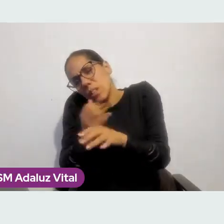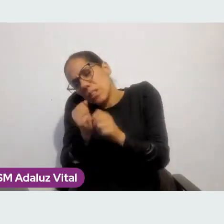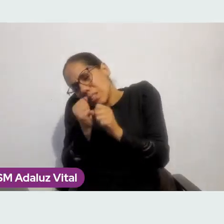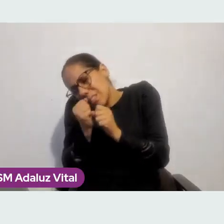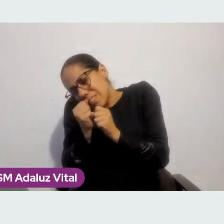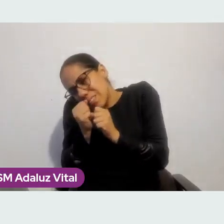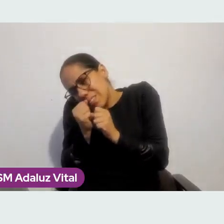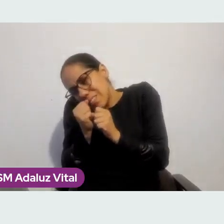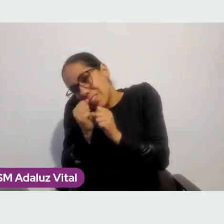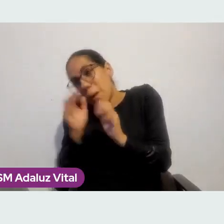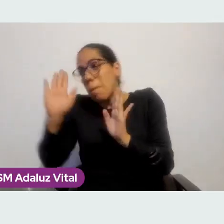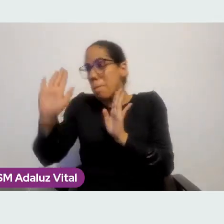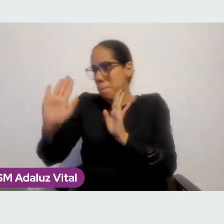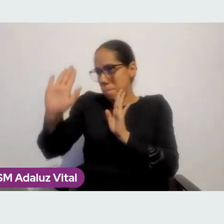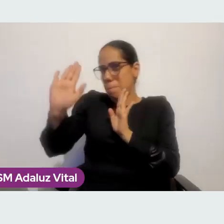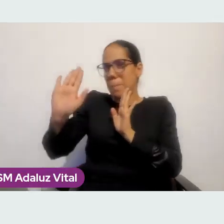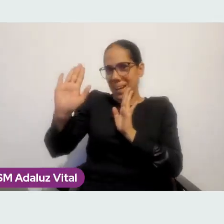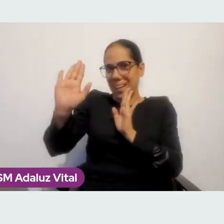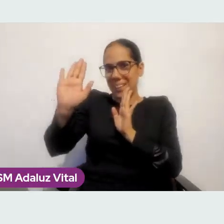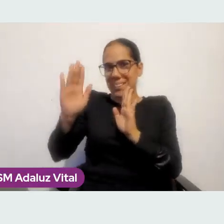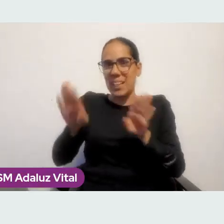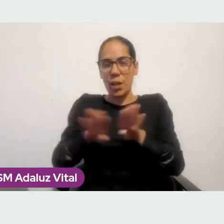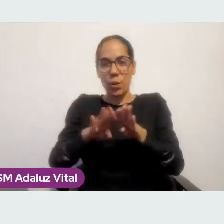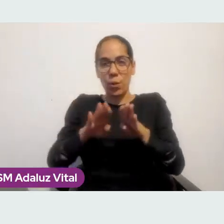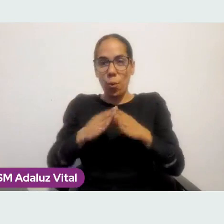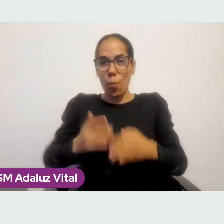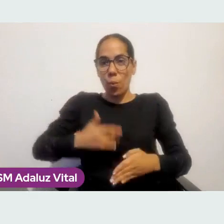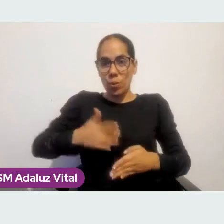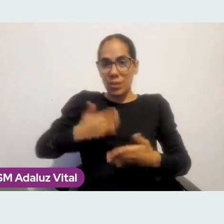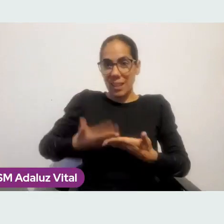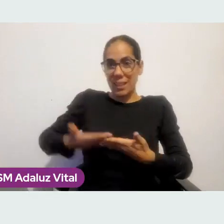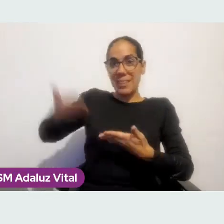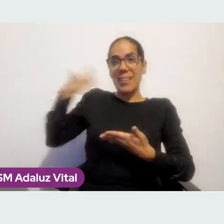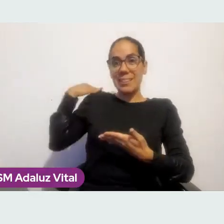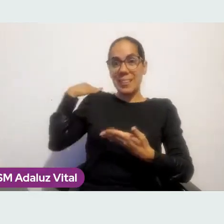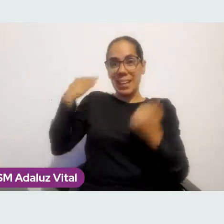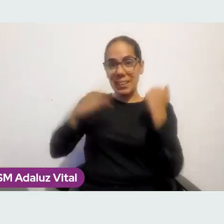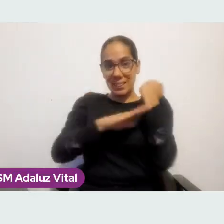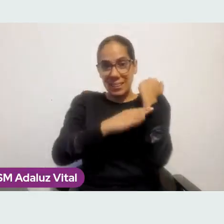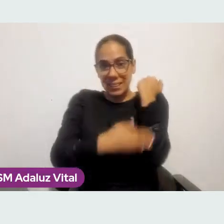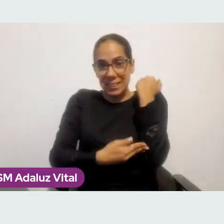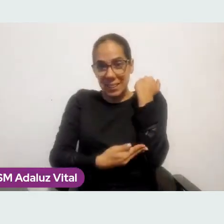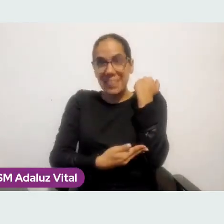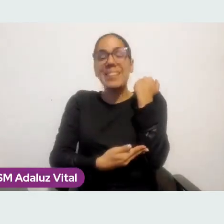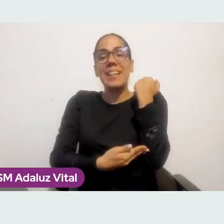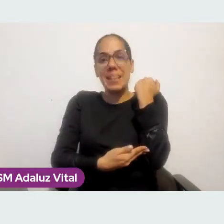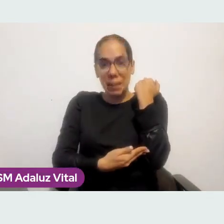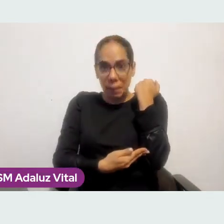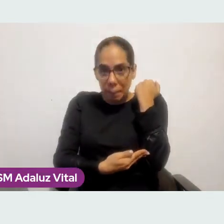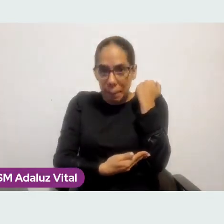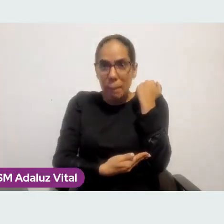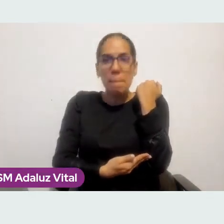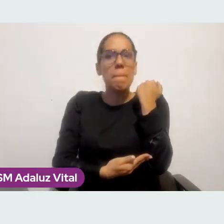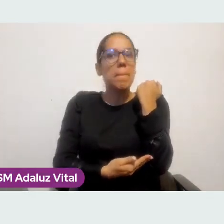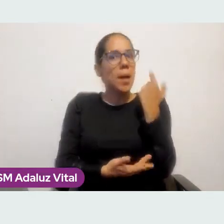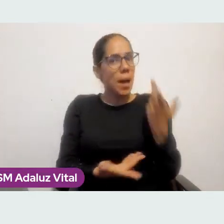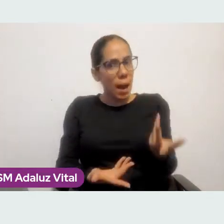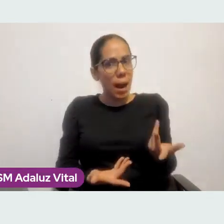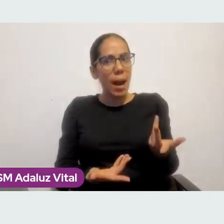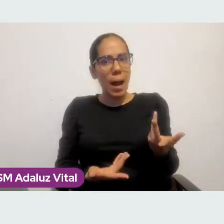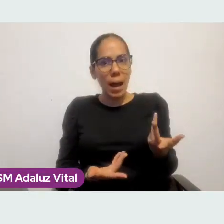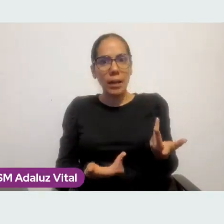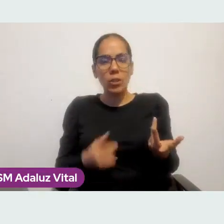una regresión justamente a la parte fetal, en donde nosotros no tenemos que enfrentar